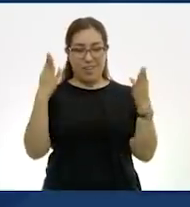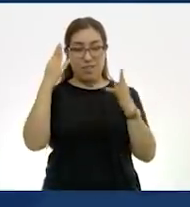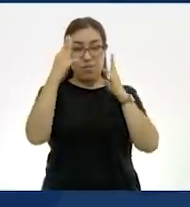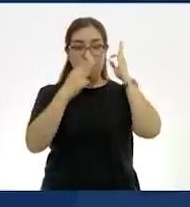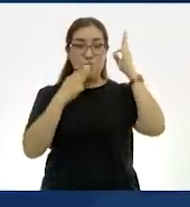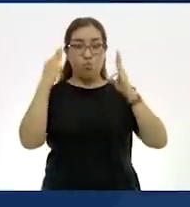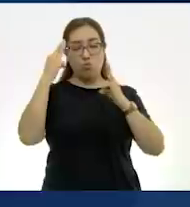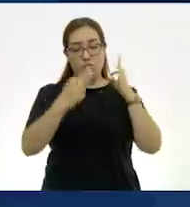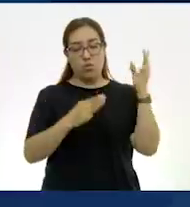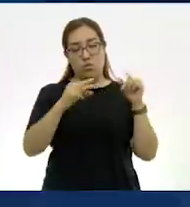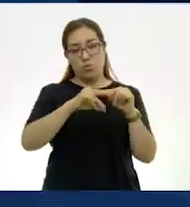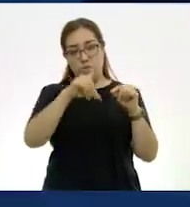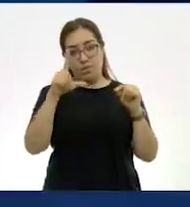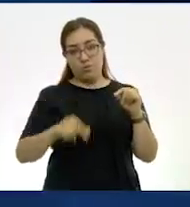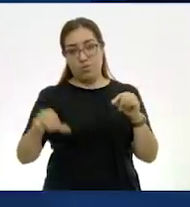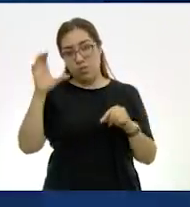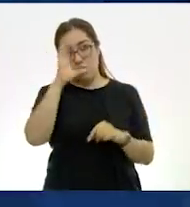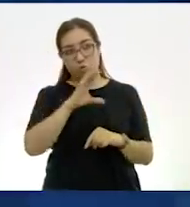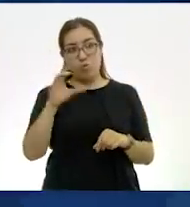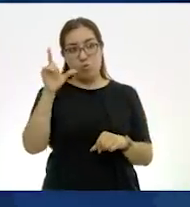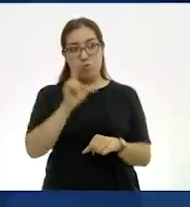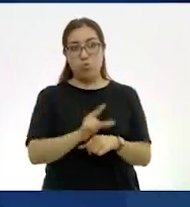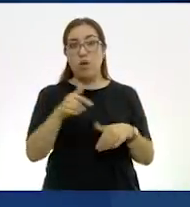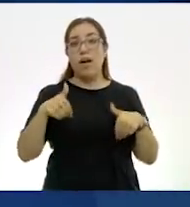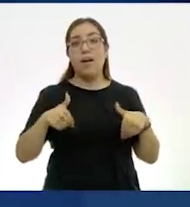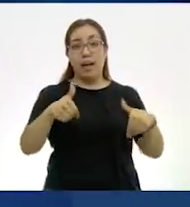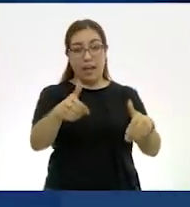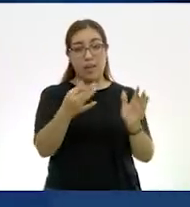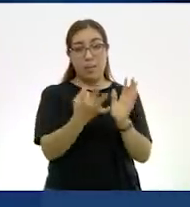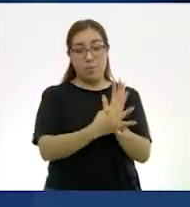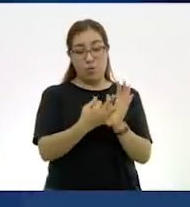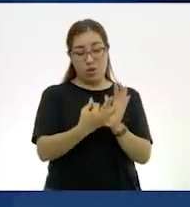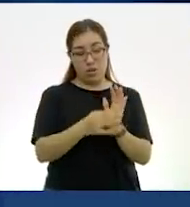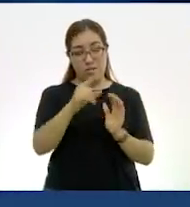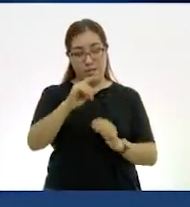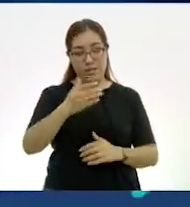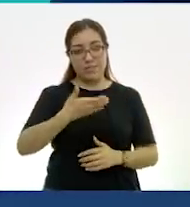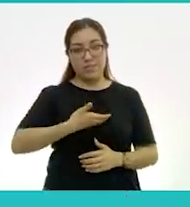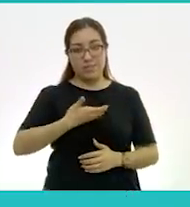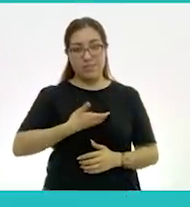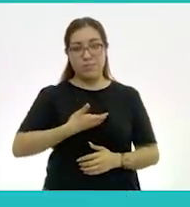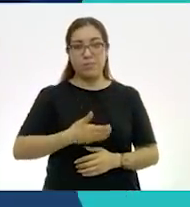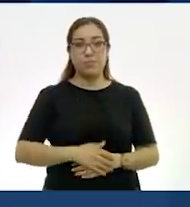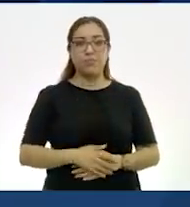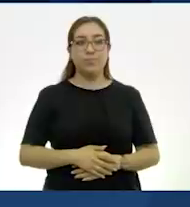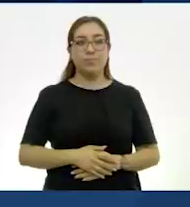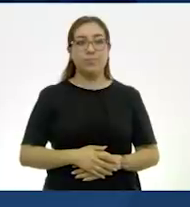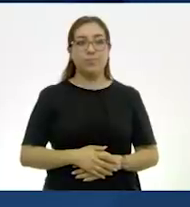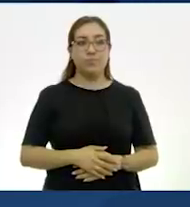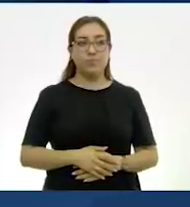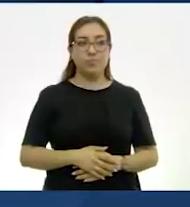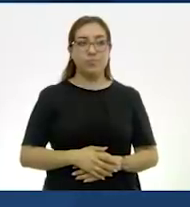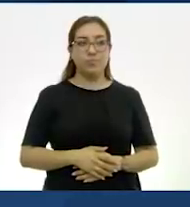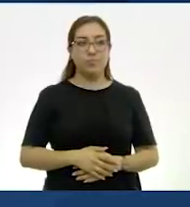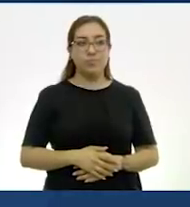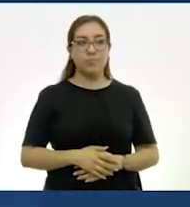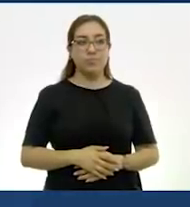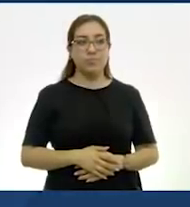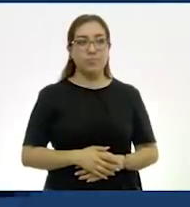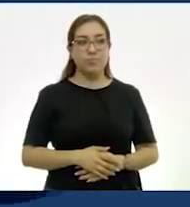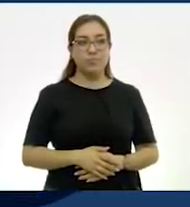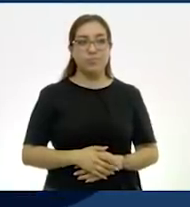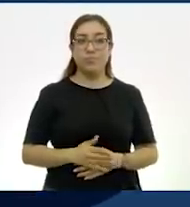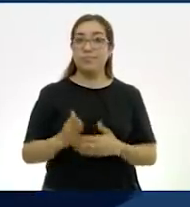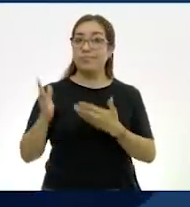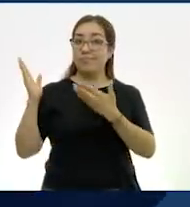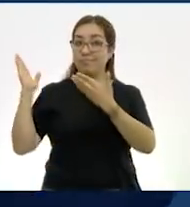Museo Nacional de las Culturas, en la calle de Moneda número 13, Centro Histórico. Esta obra que se encuentra